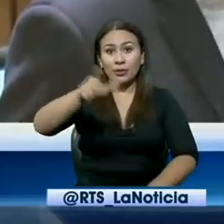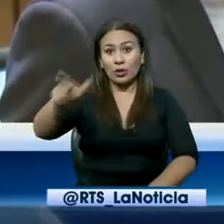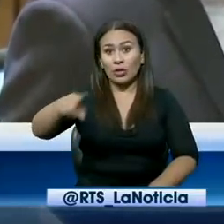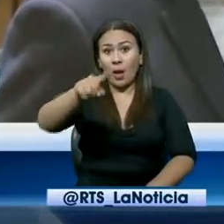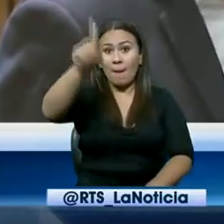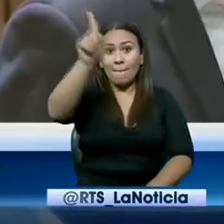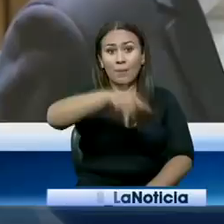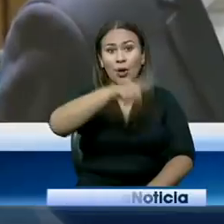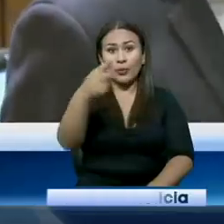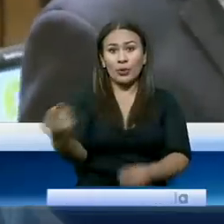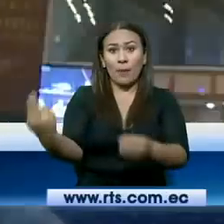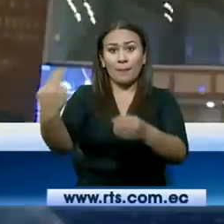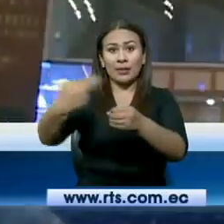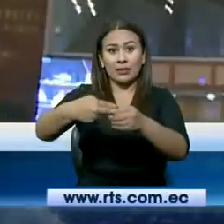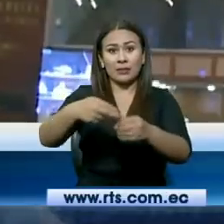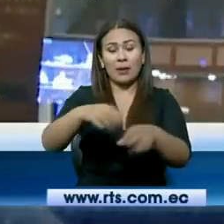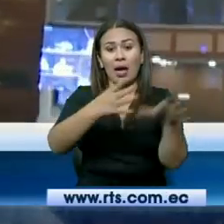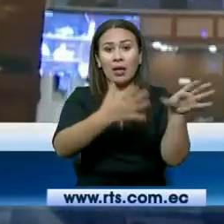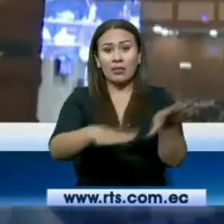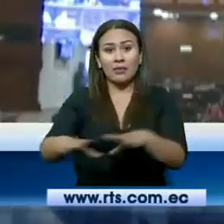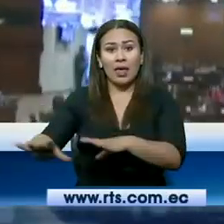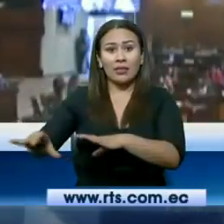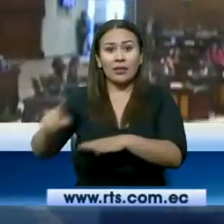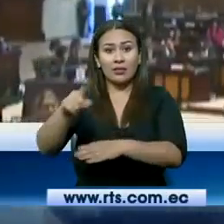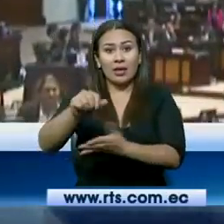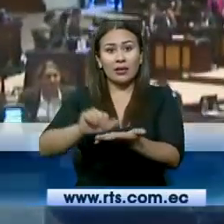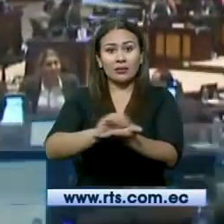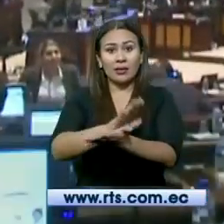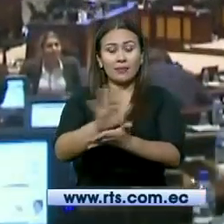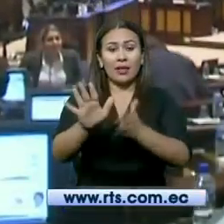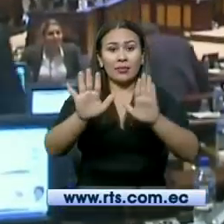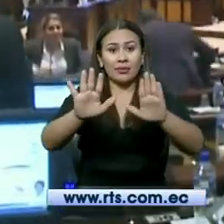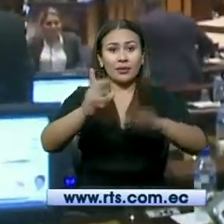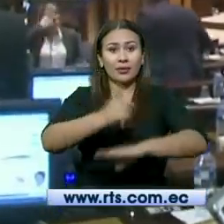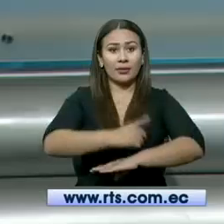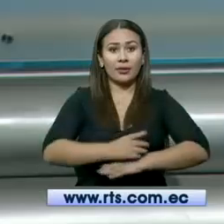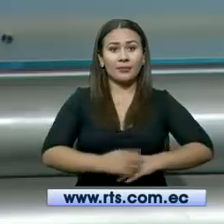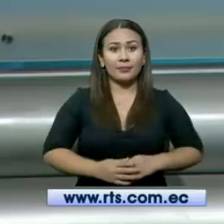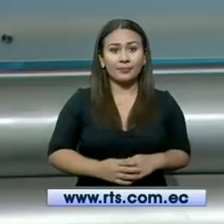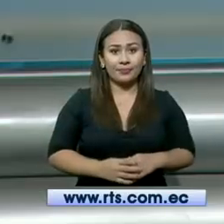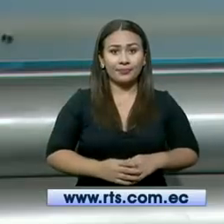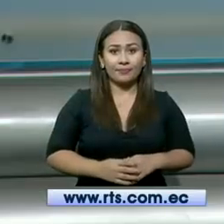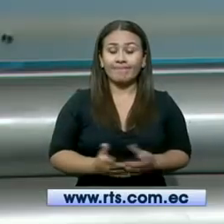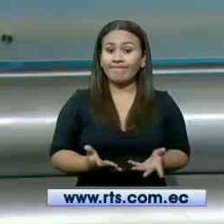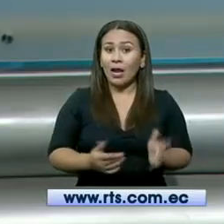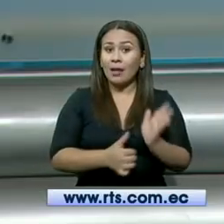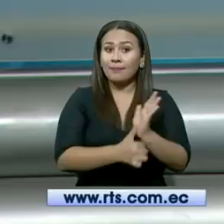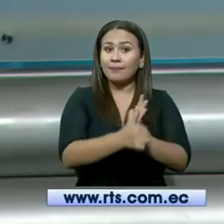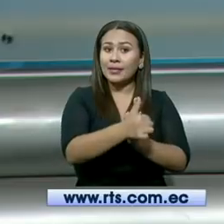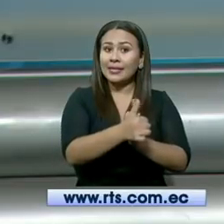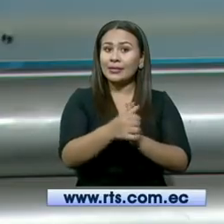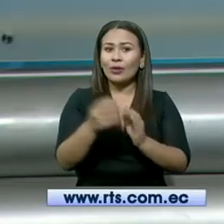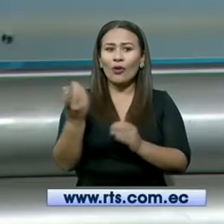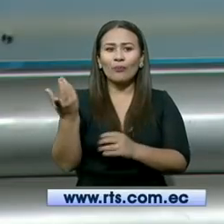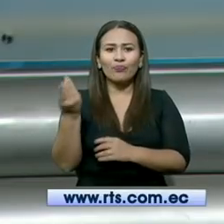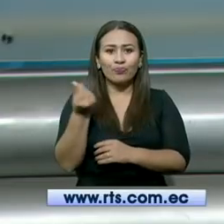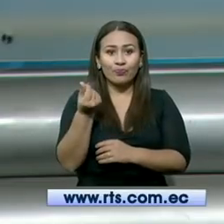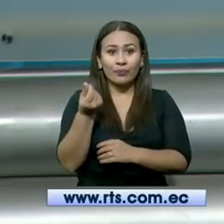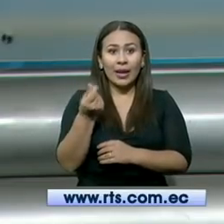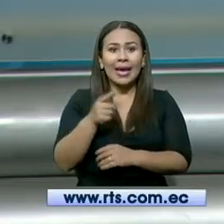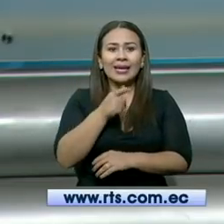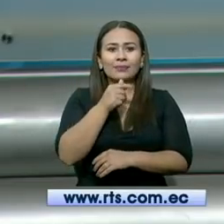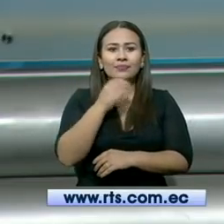de las actividades de la Asamblea por 10 días. Informó Javier Gallo. El ministro de Finanzas, Carlos de la